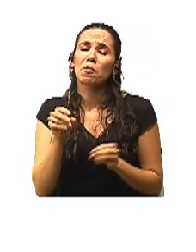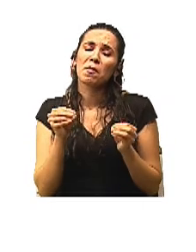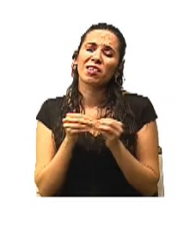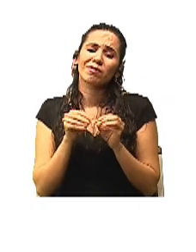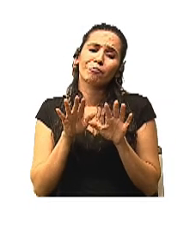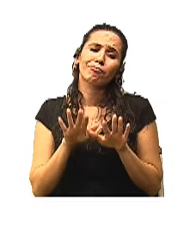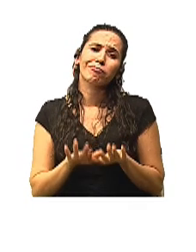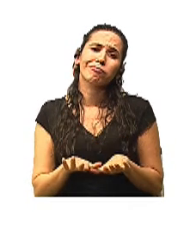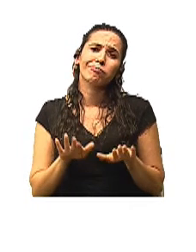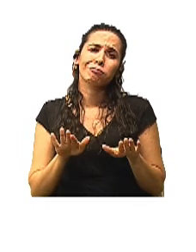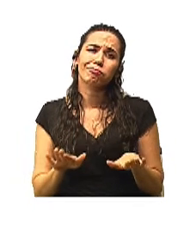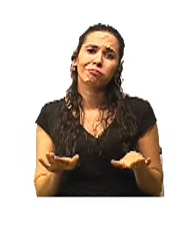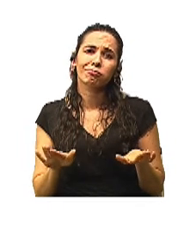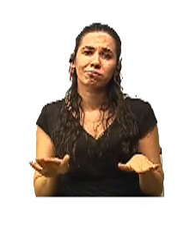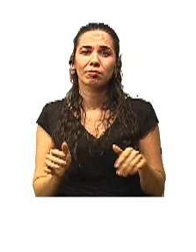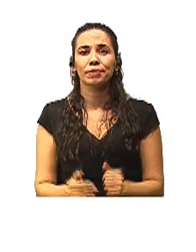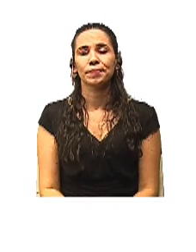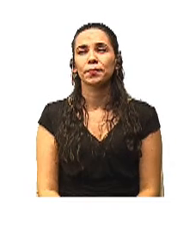pasivo.